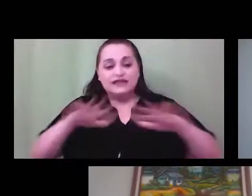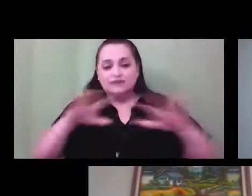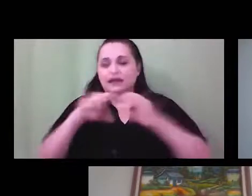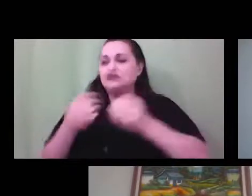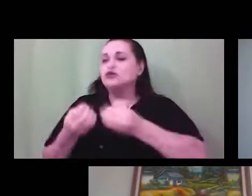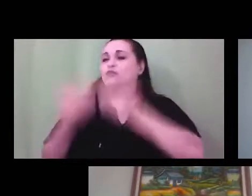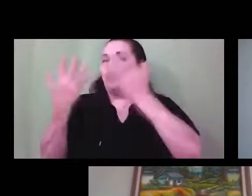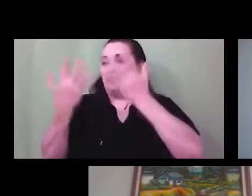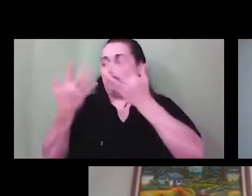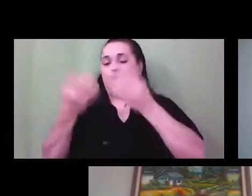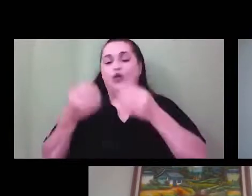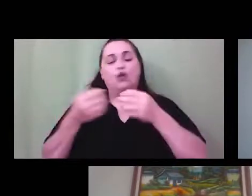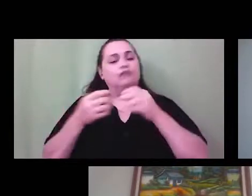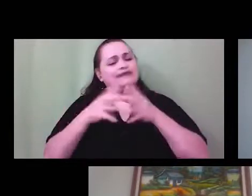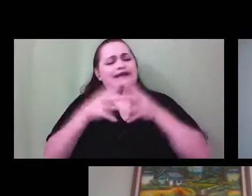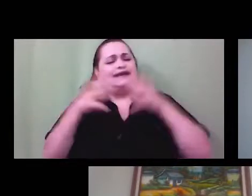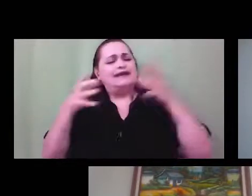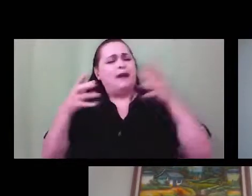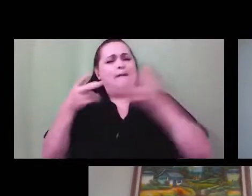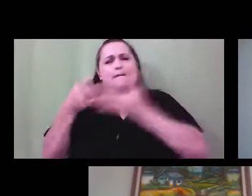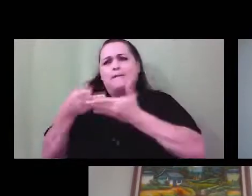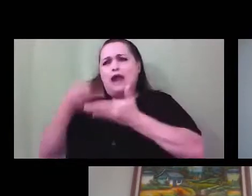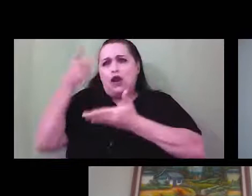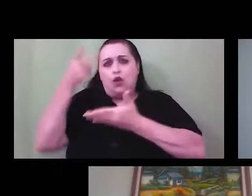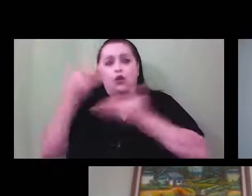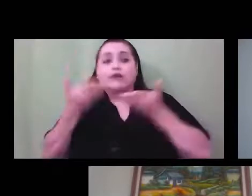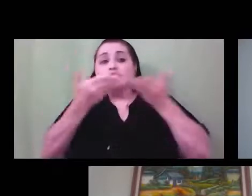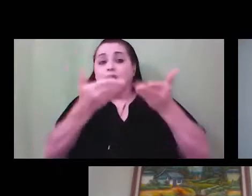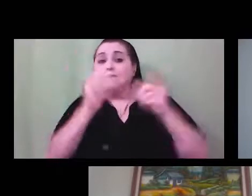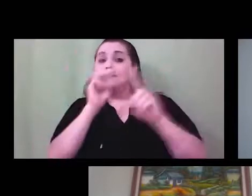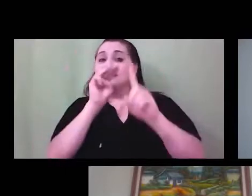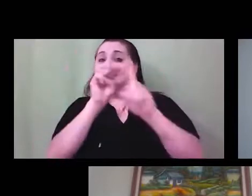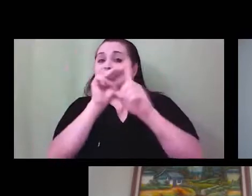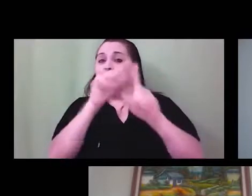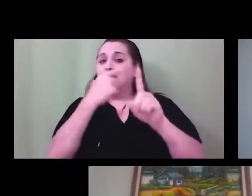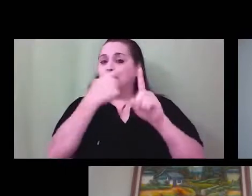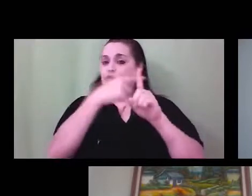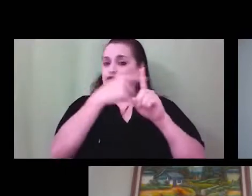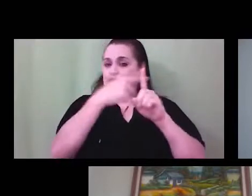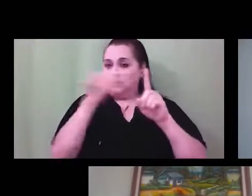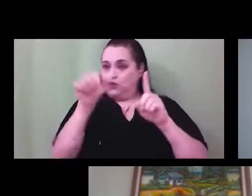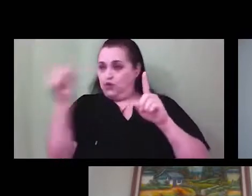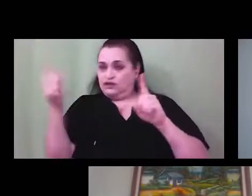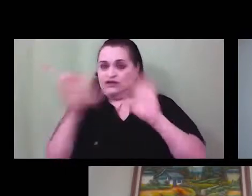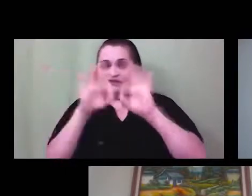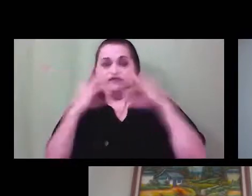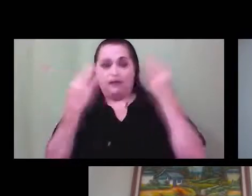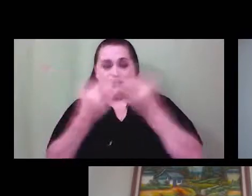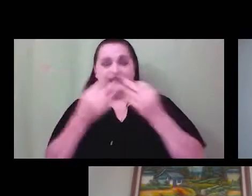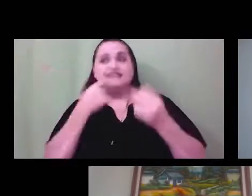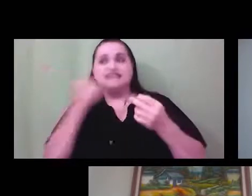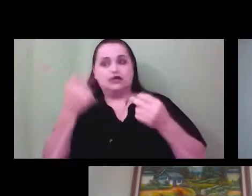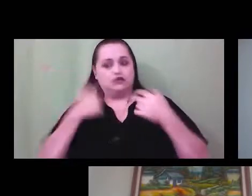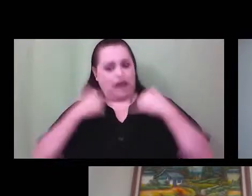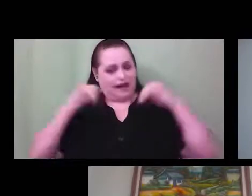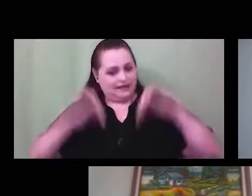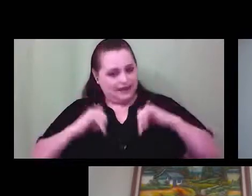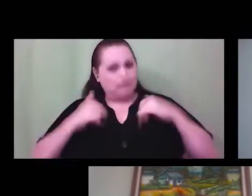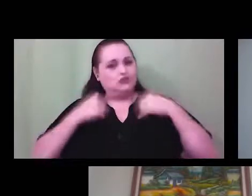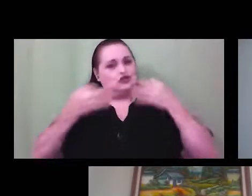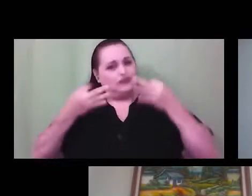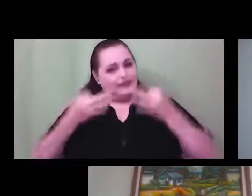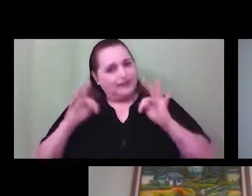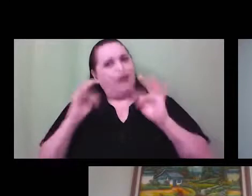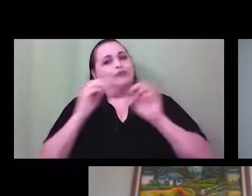valor de esto es poder dar un mensaje positivo a otras familias diciéndoles, aquí estamos, esto es lo que intentamos hacer y